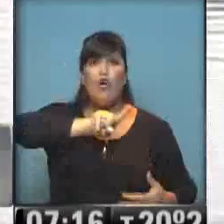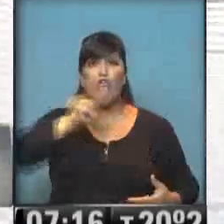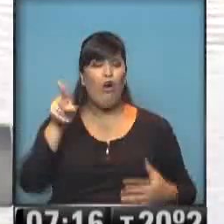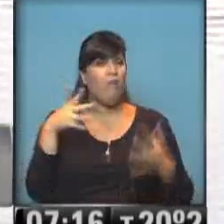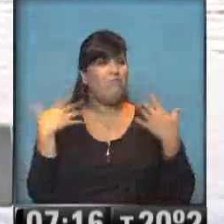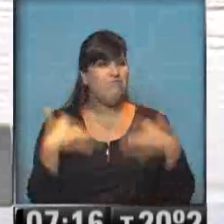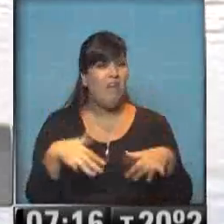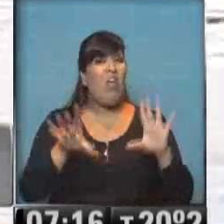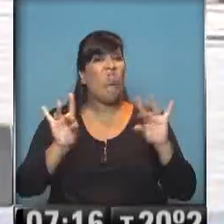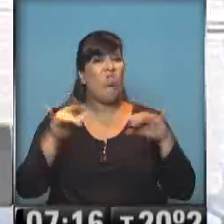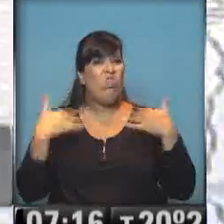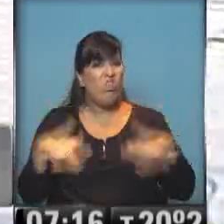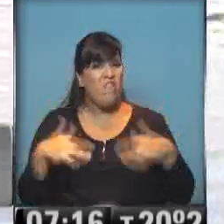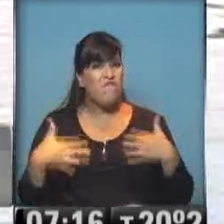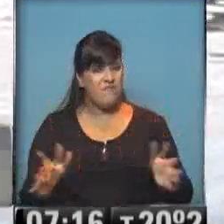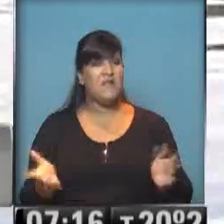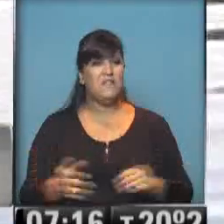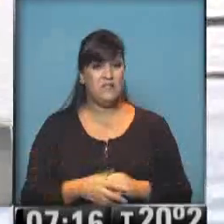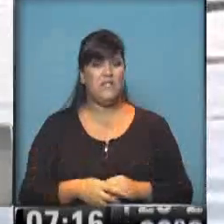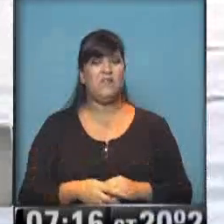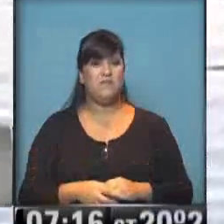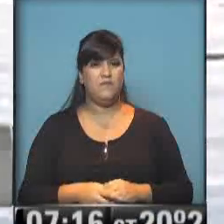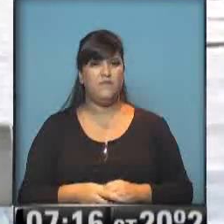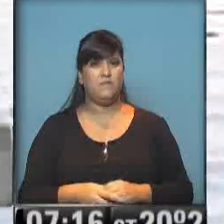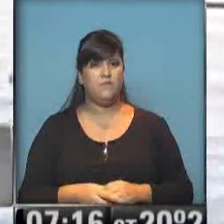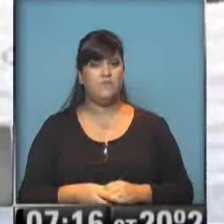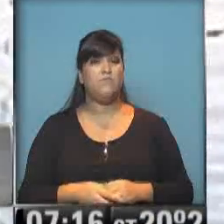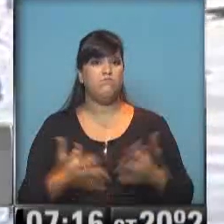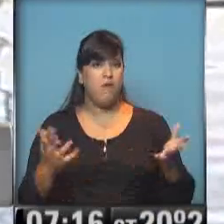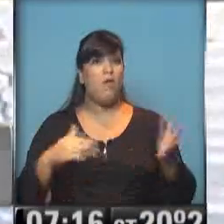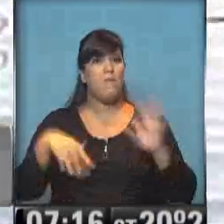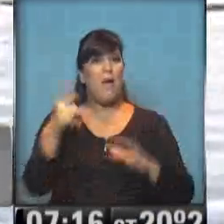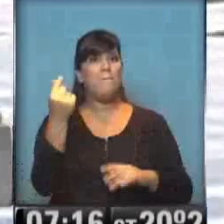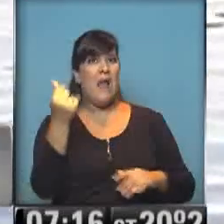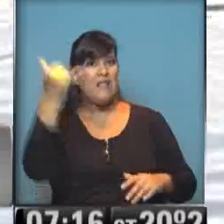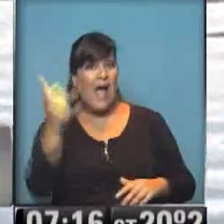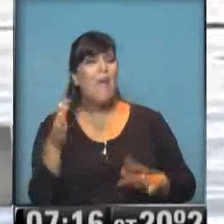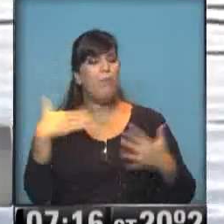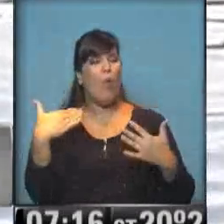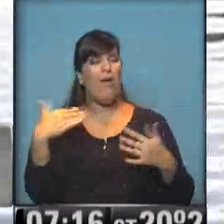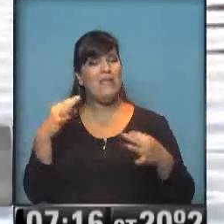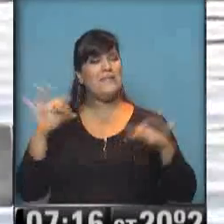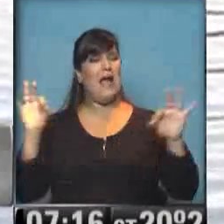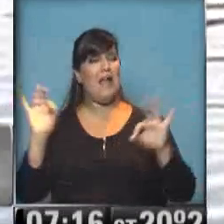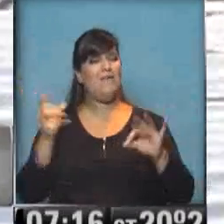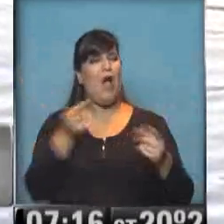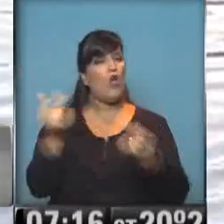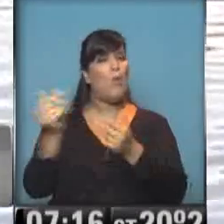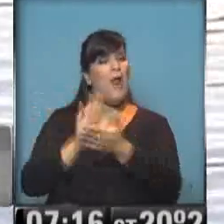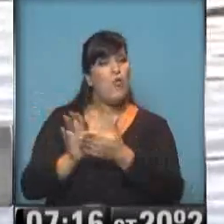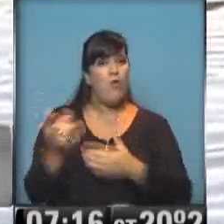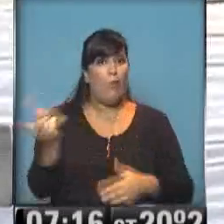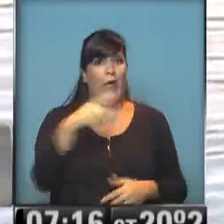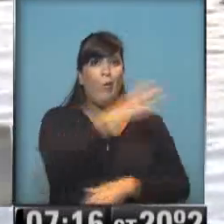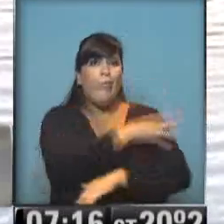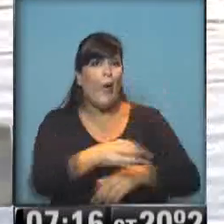muchísimo más difícil que otros sectores que están de alguna manera mejor ubicados económicamente. Pero bueno, veamos lo que decían en este caso los